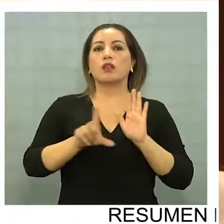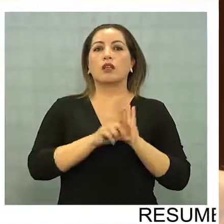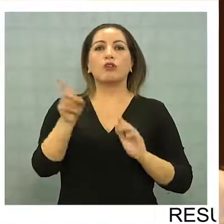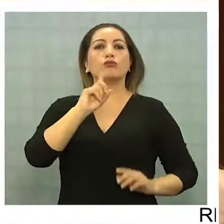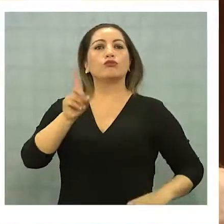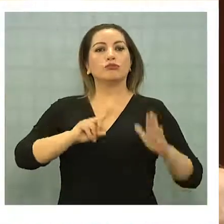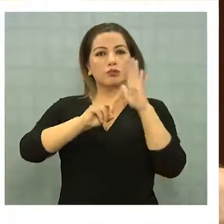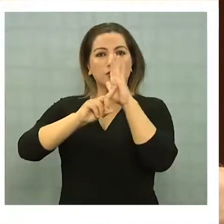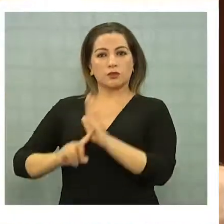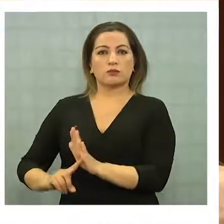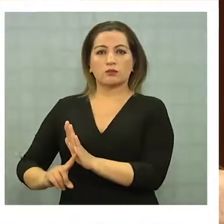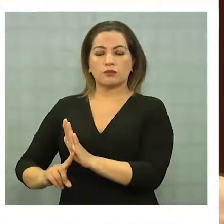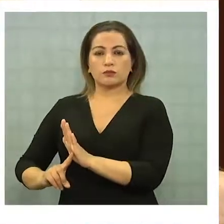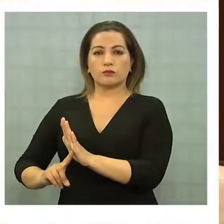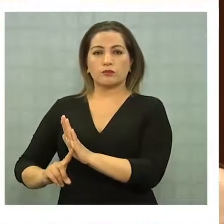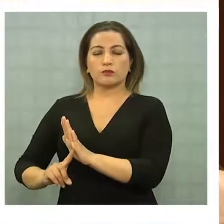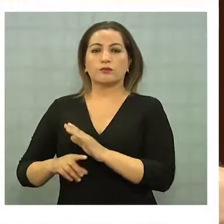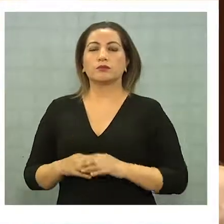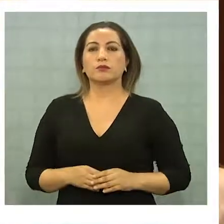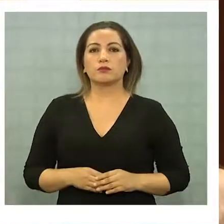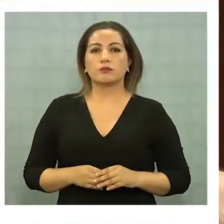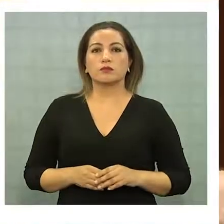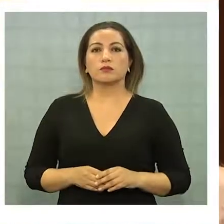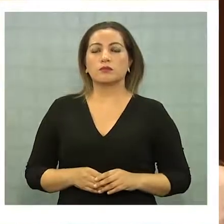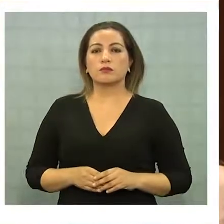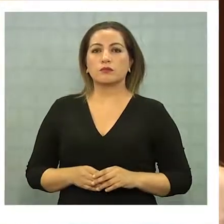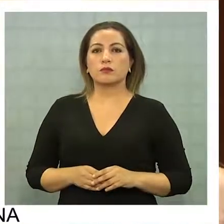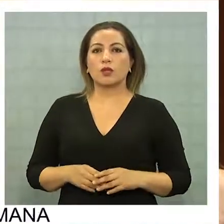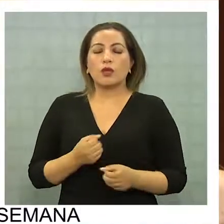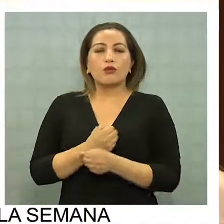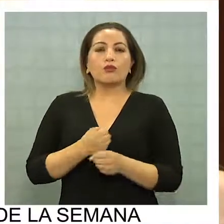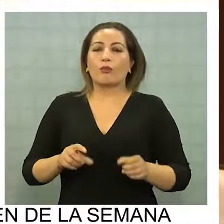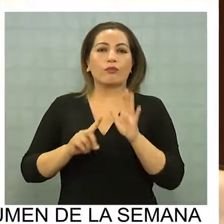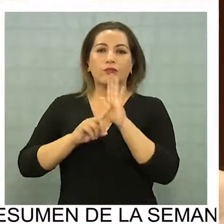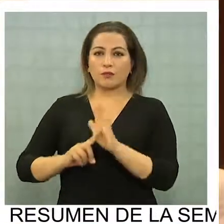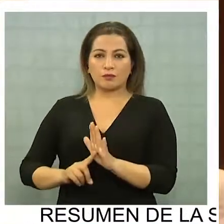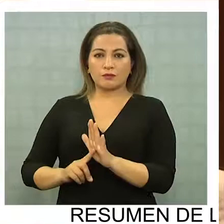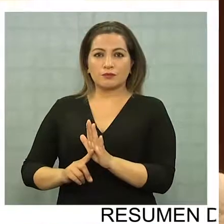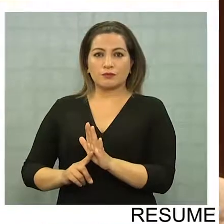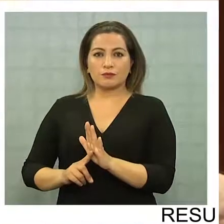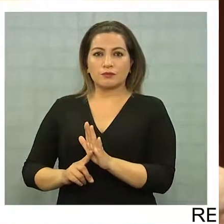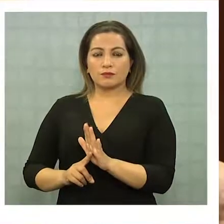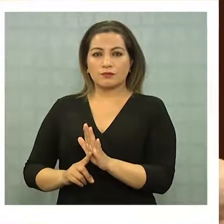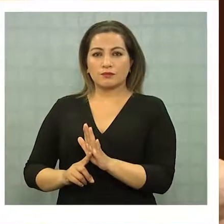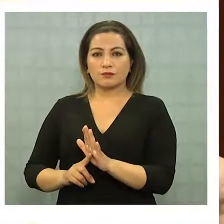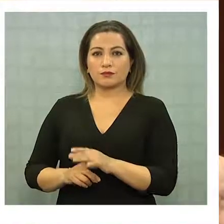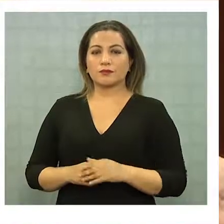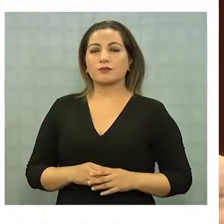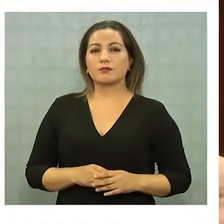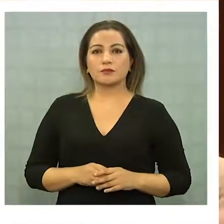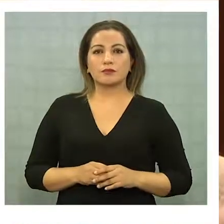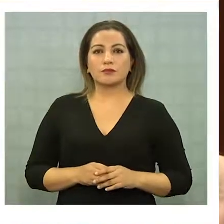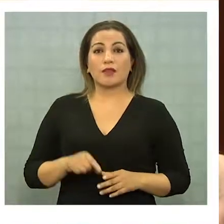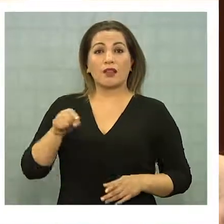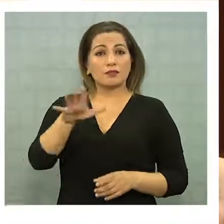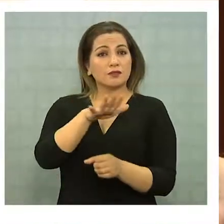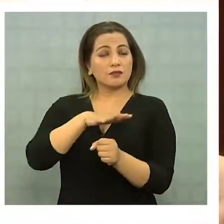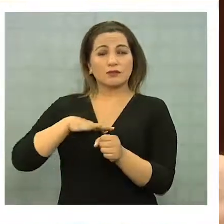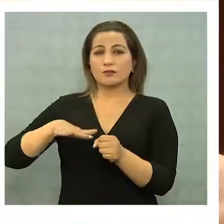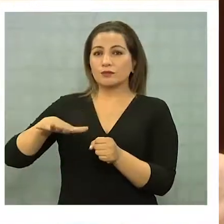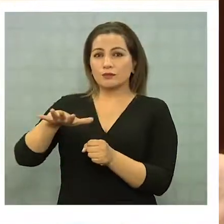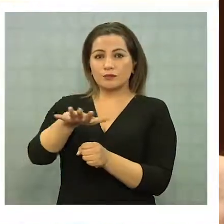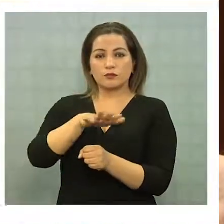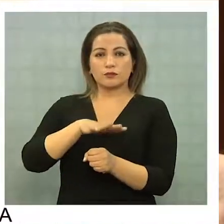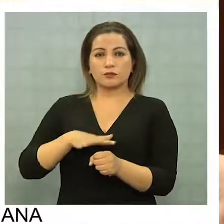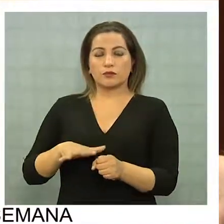una ley de no discriminación, por lo tanto no podemos discriminar. Entonces, una